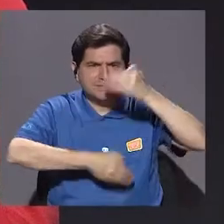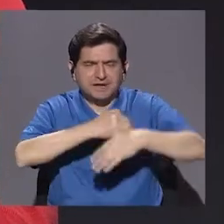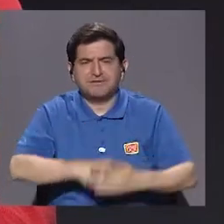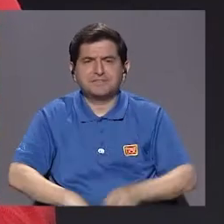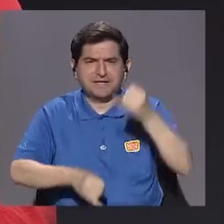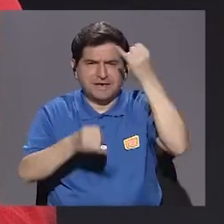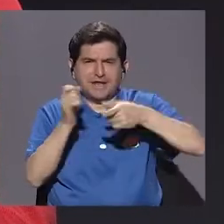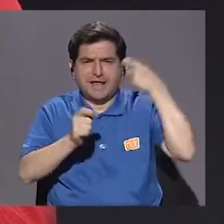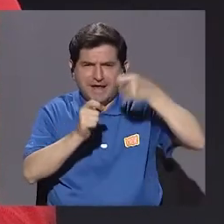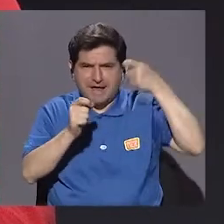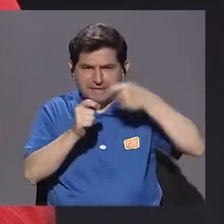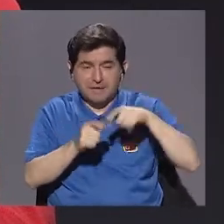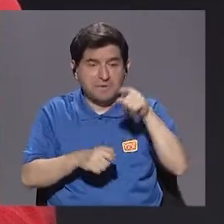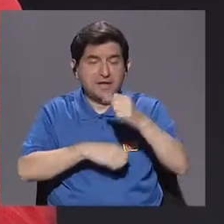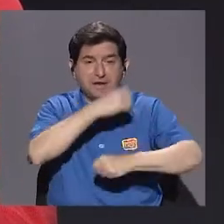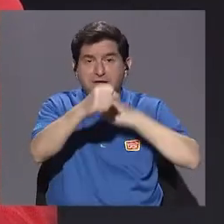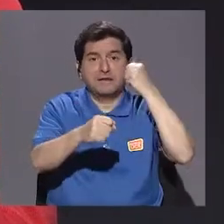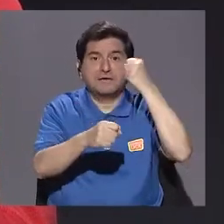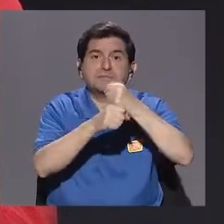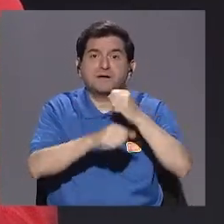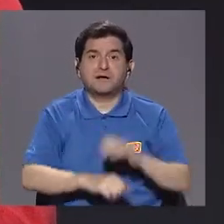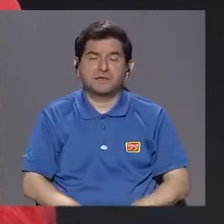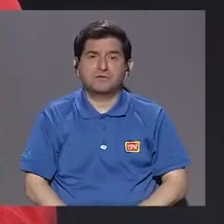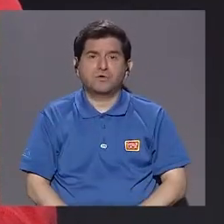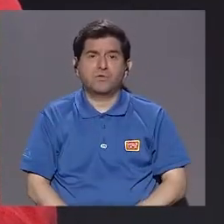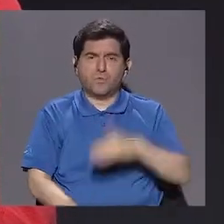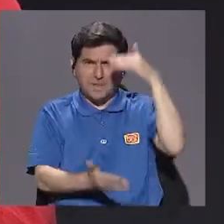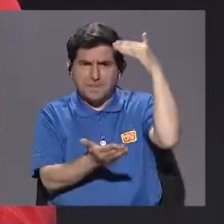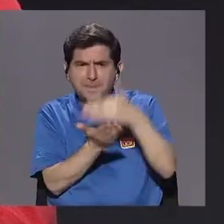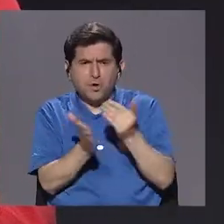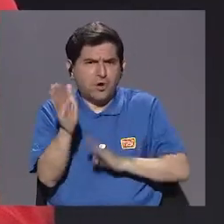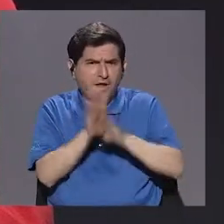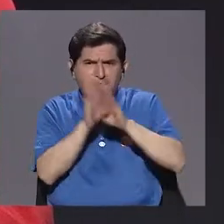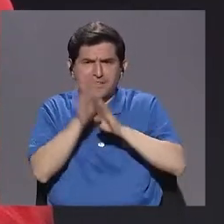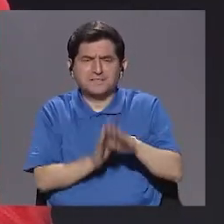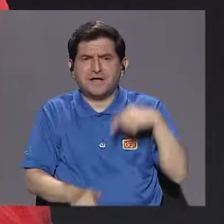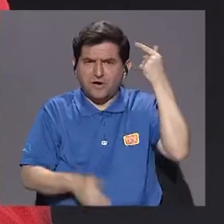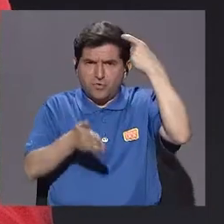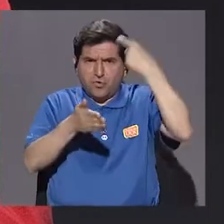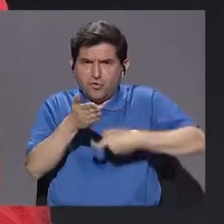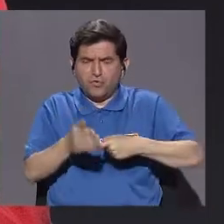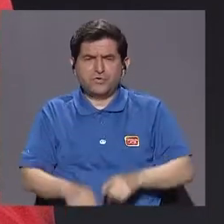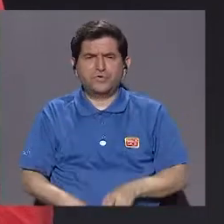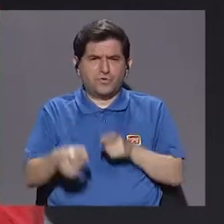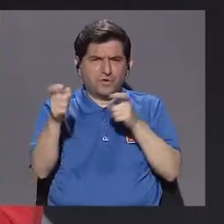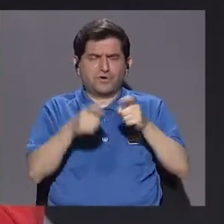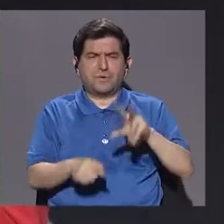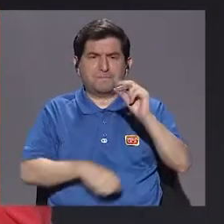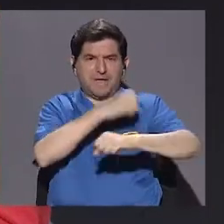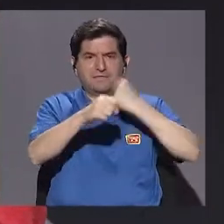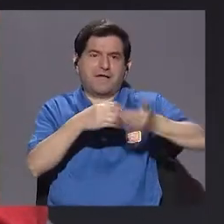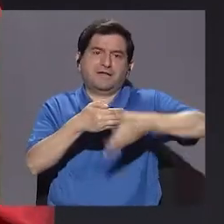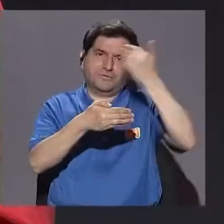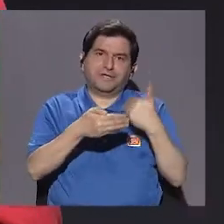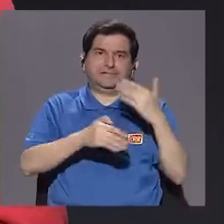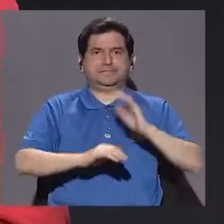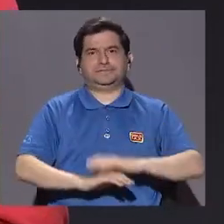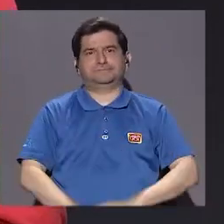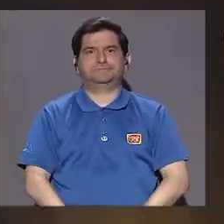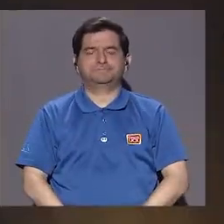culmina justamente en esos años cuando se frena el desarrollo de las dictaduras que habían predominado en los 20 años anteriores a eso